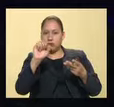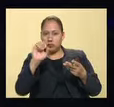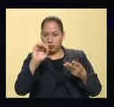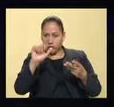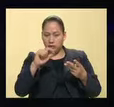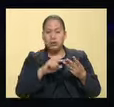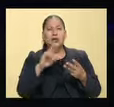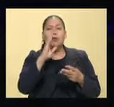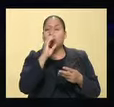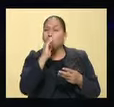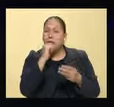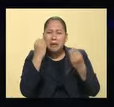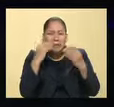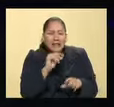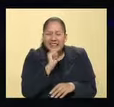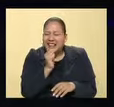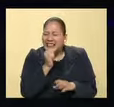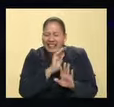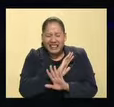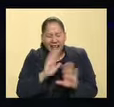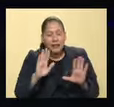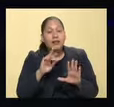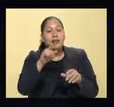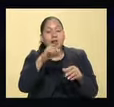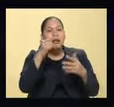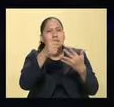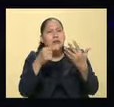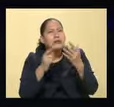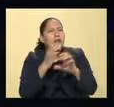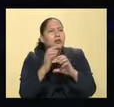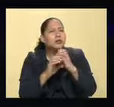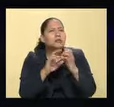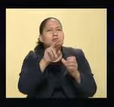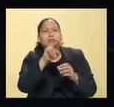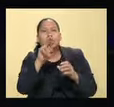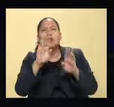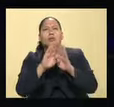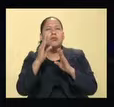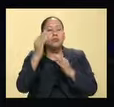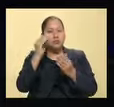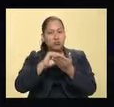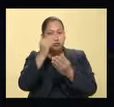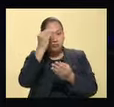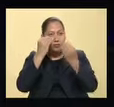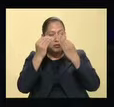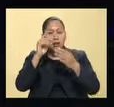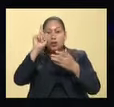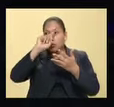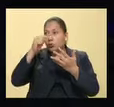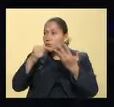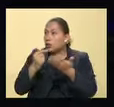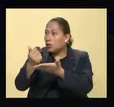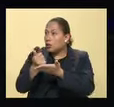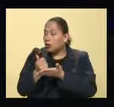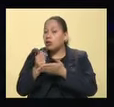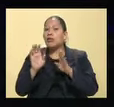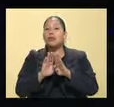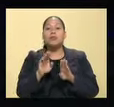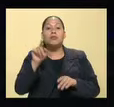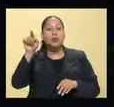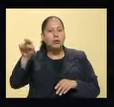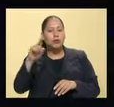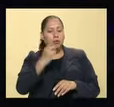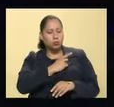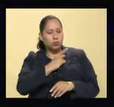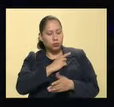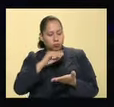pueden perder por ningún motivo, detalle a detalle, paso a paso, los tips que nos van a dar de cómo se